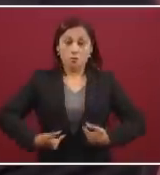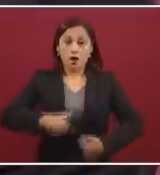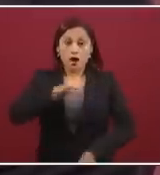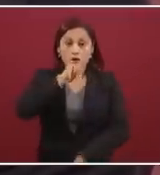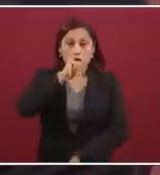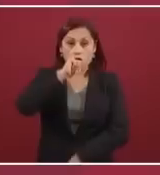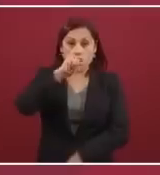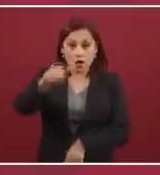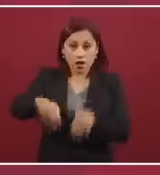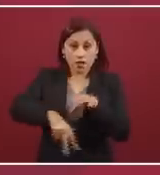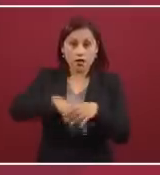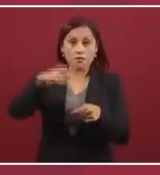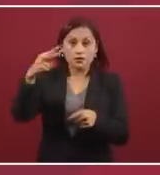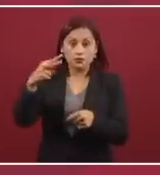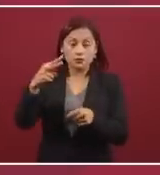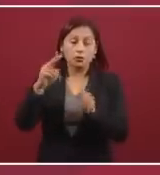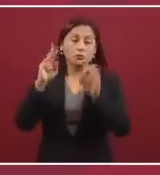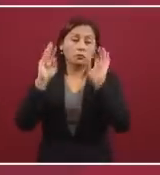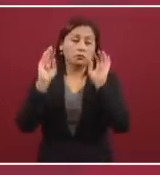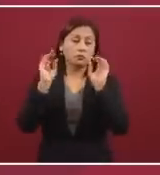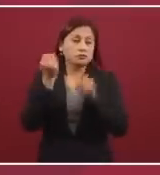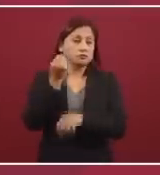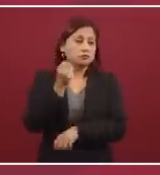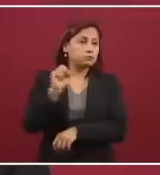a los dolores de la humanidad